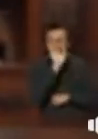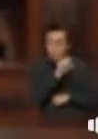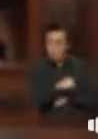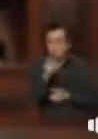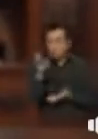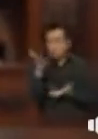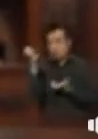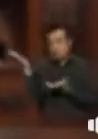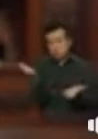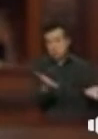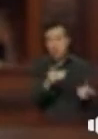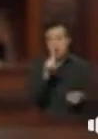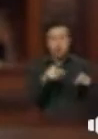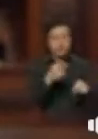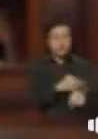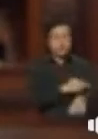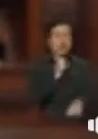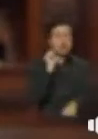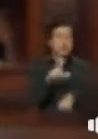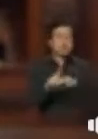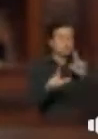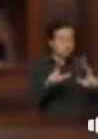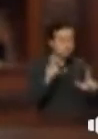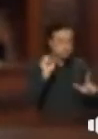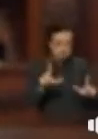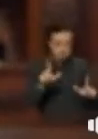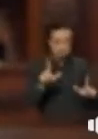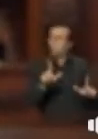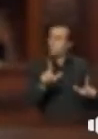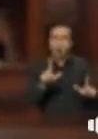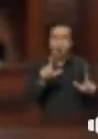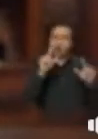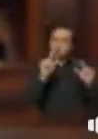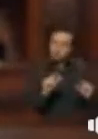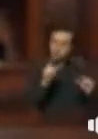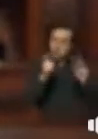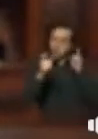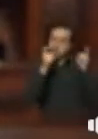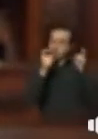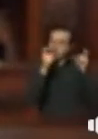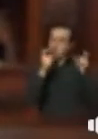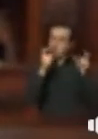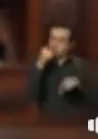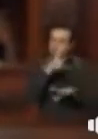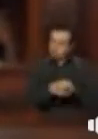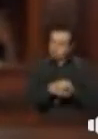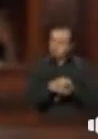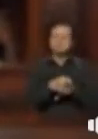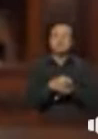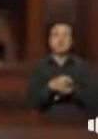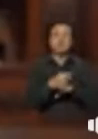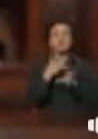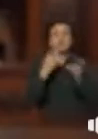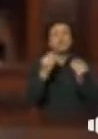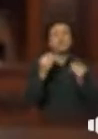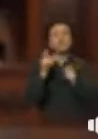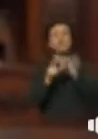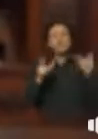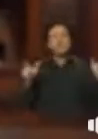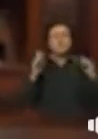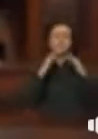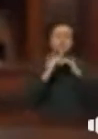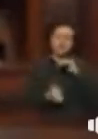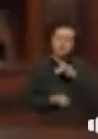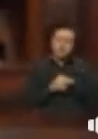evitar abusos en los precios, estableceremos los controles pertinentes. Puesto que muchos compatriotas se quedan en casa